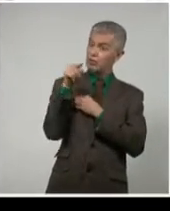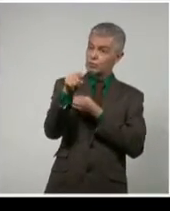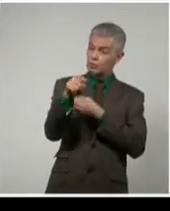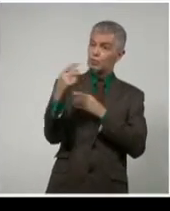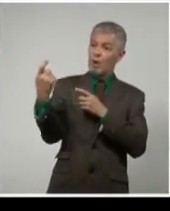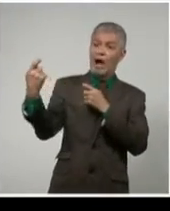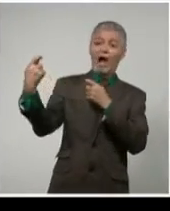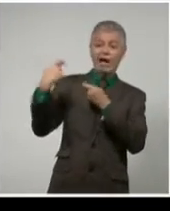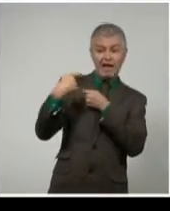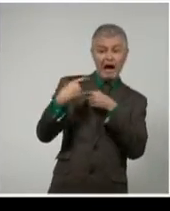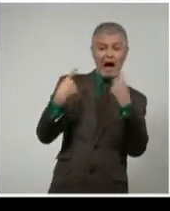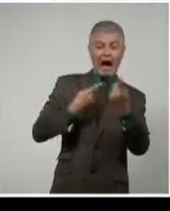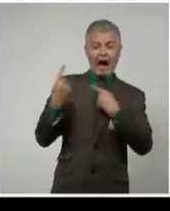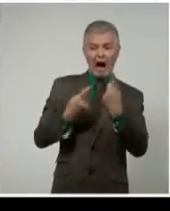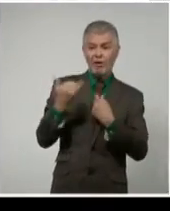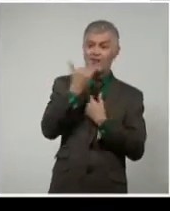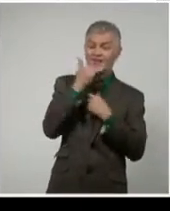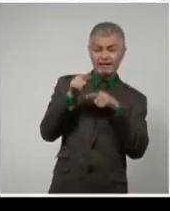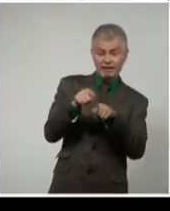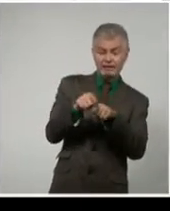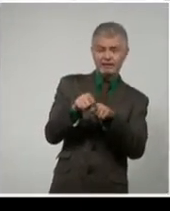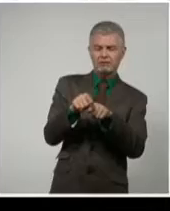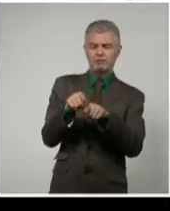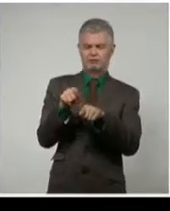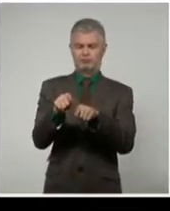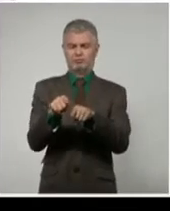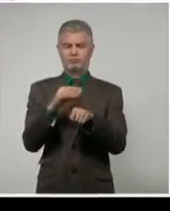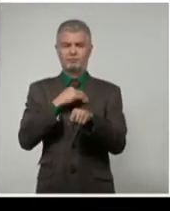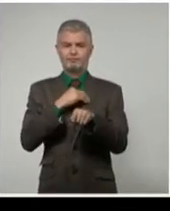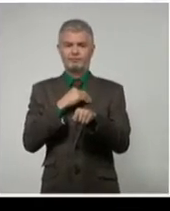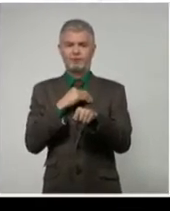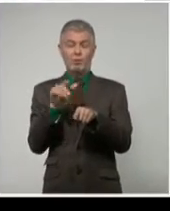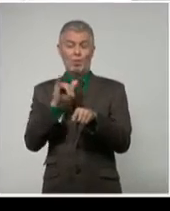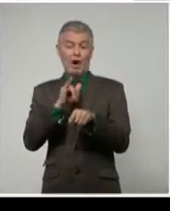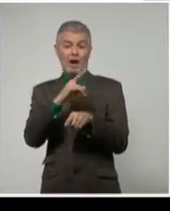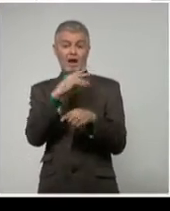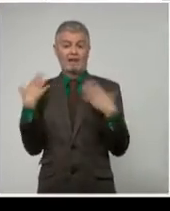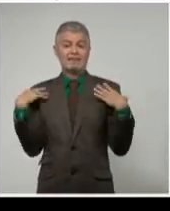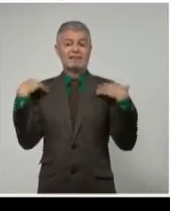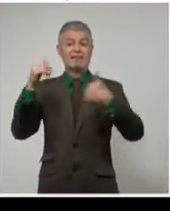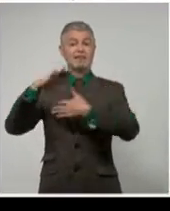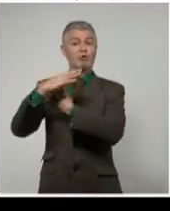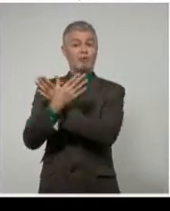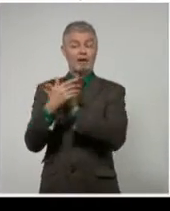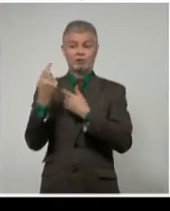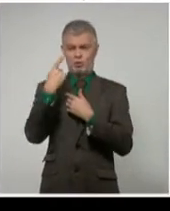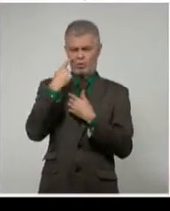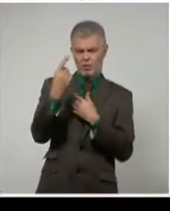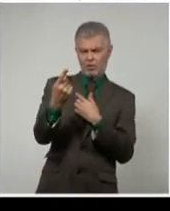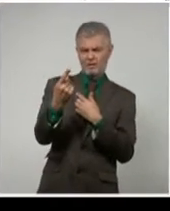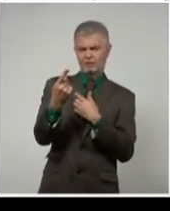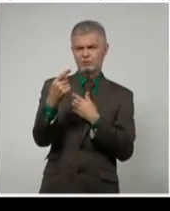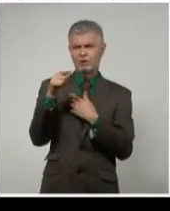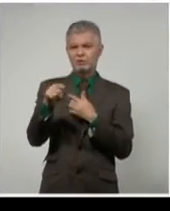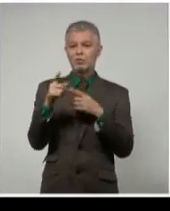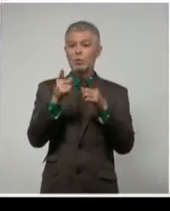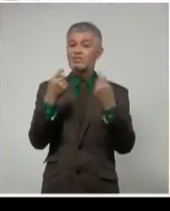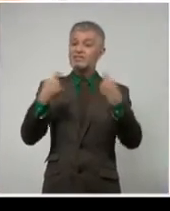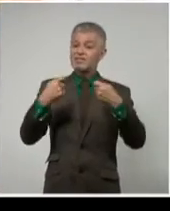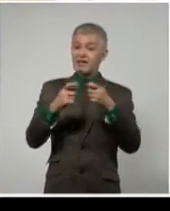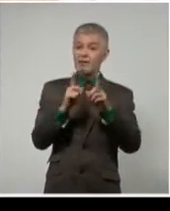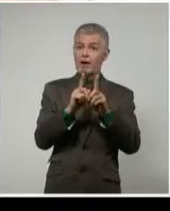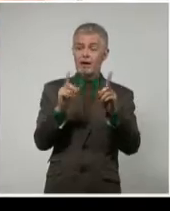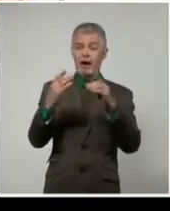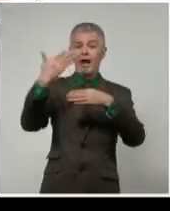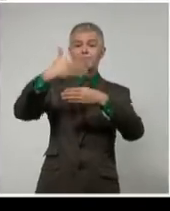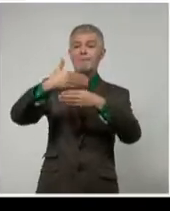ataques y reciben instrucciones de los diplomáticos, que eso lo hemos visto en la prensa, de que se tienen que separar de las paredes, separar